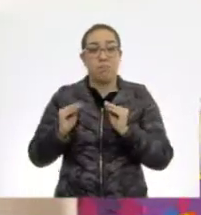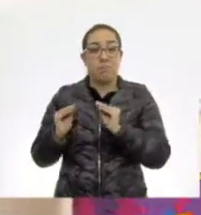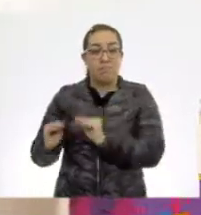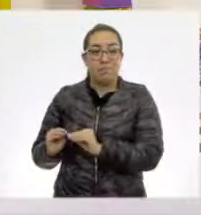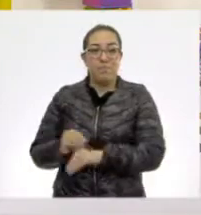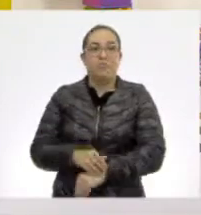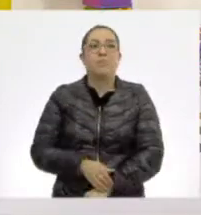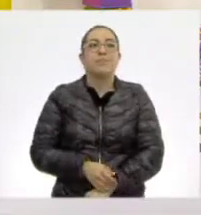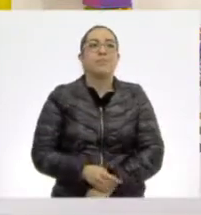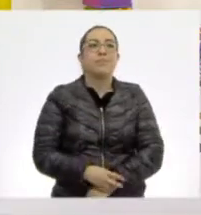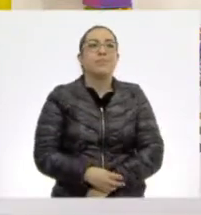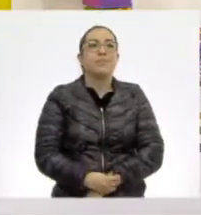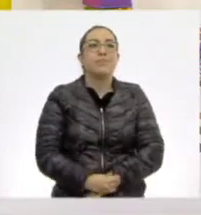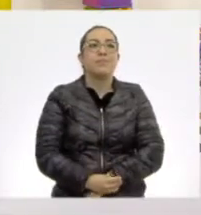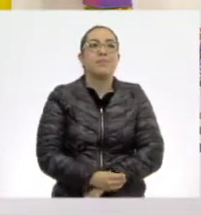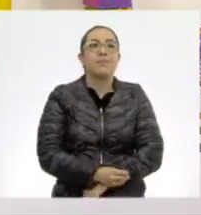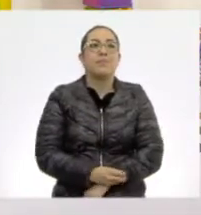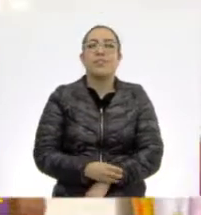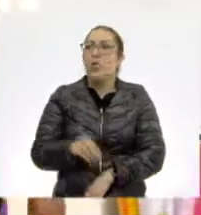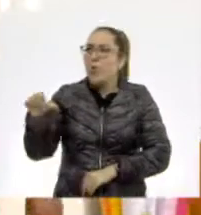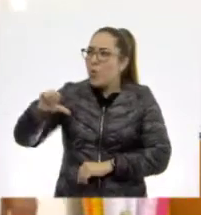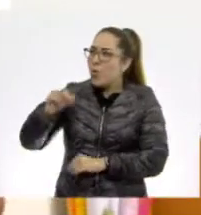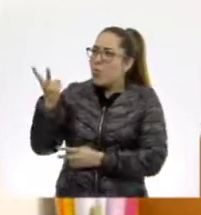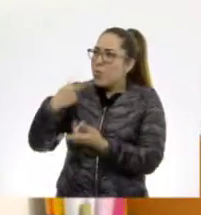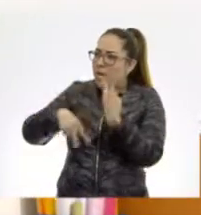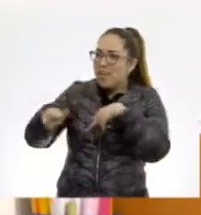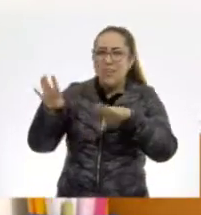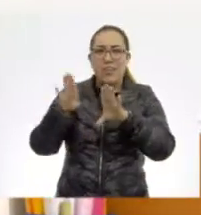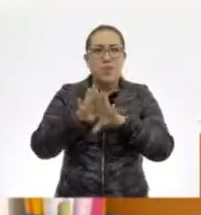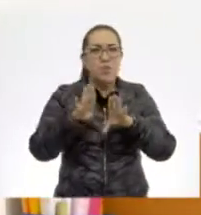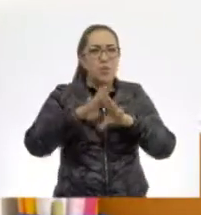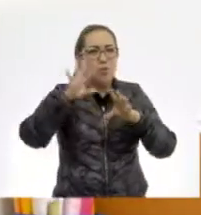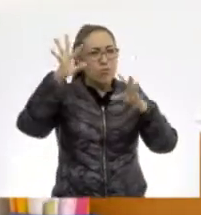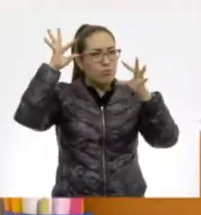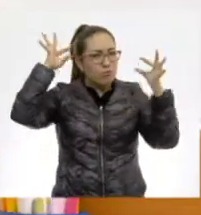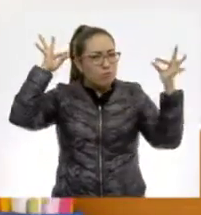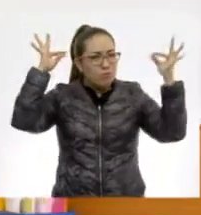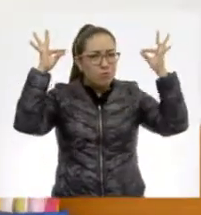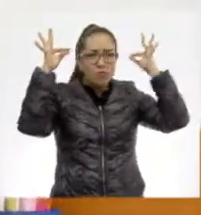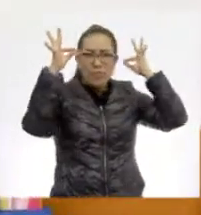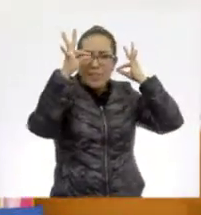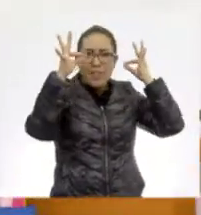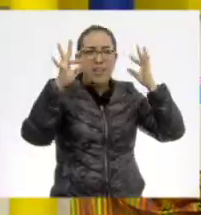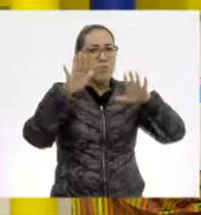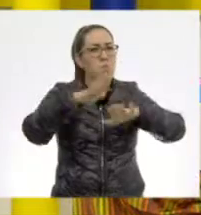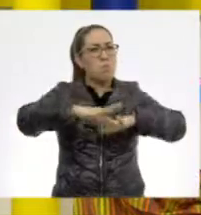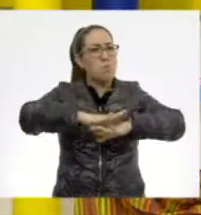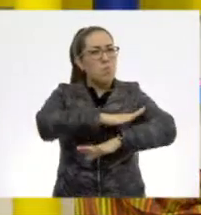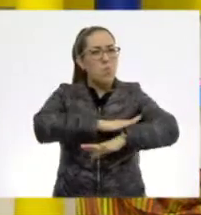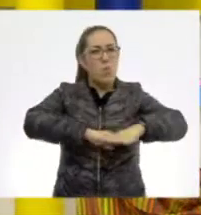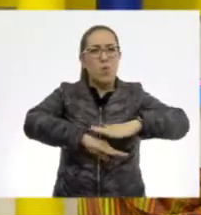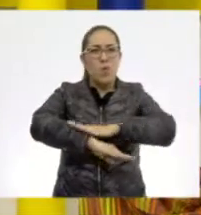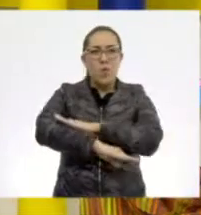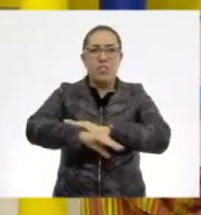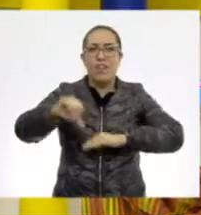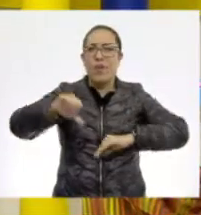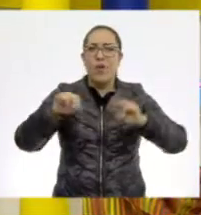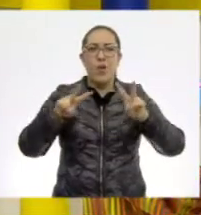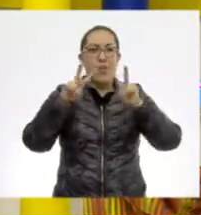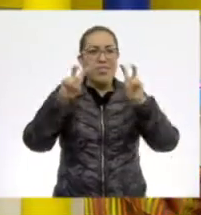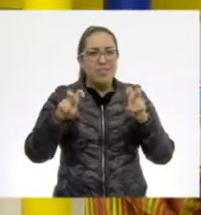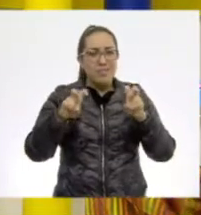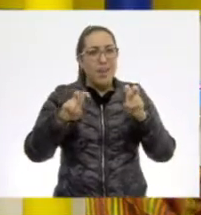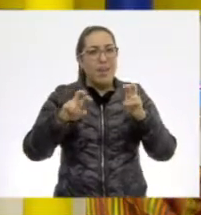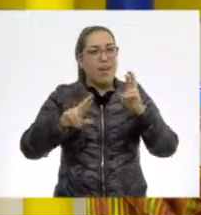viene usted con el sombrero, con las botas. Viene todo listo para el tema de la revolución. Para el tema